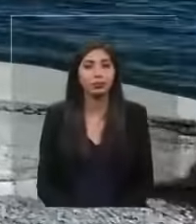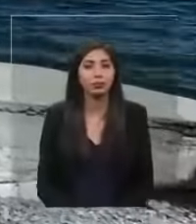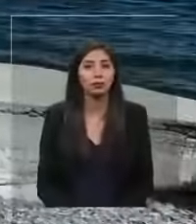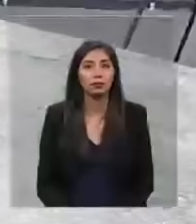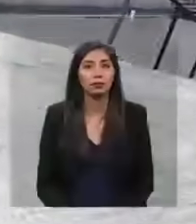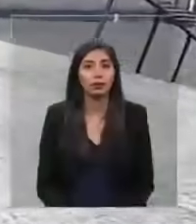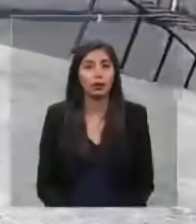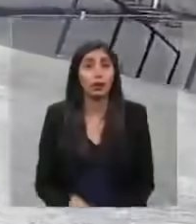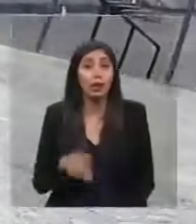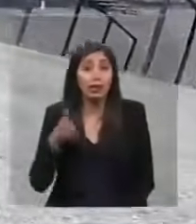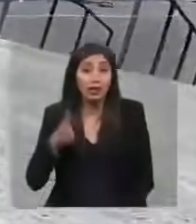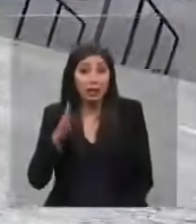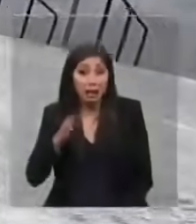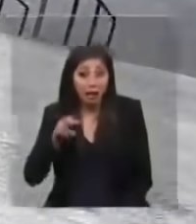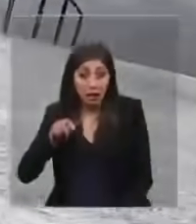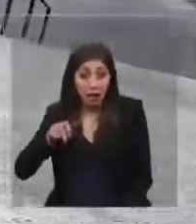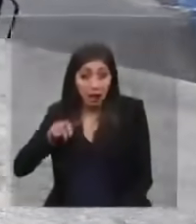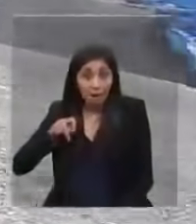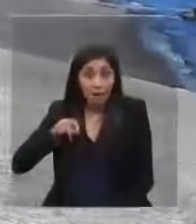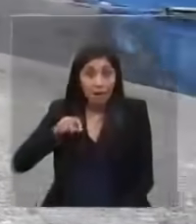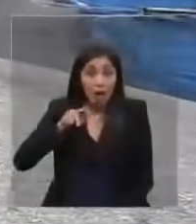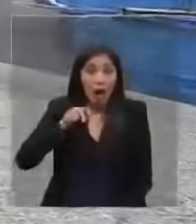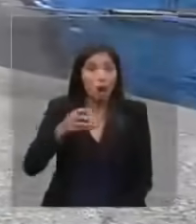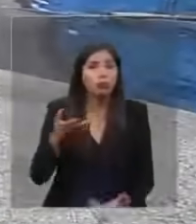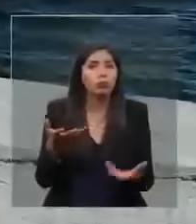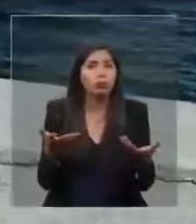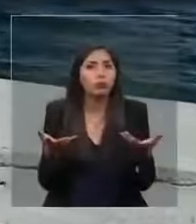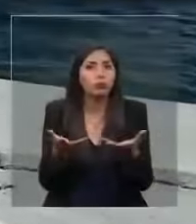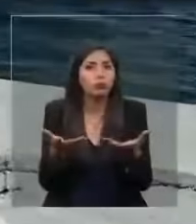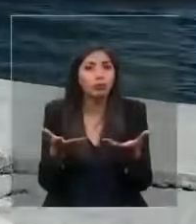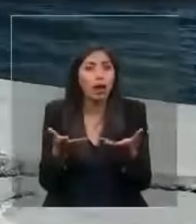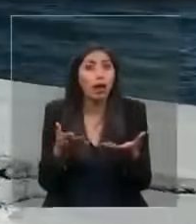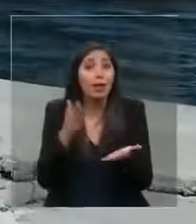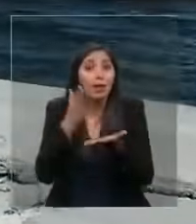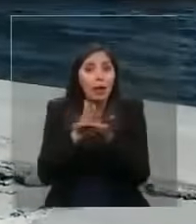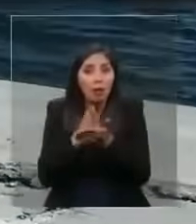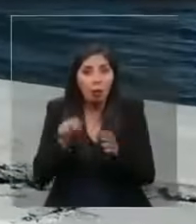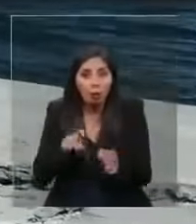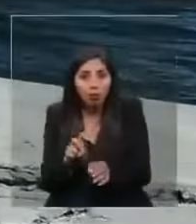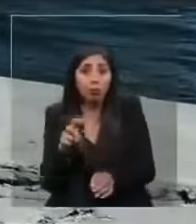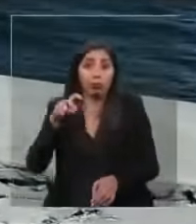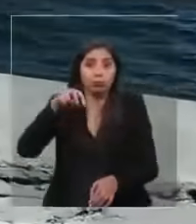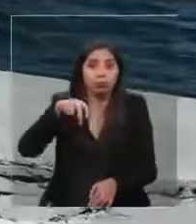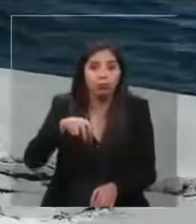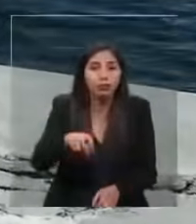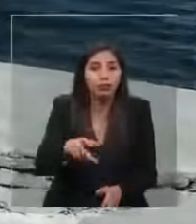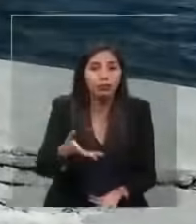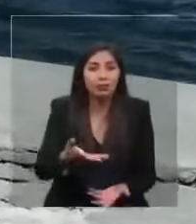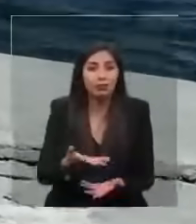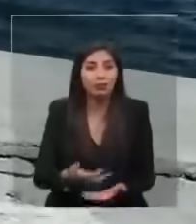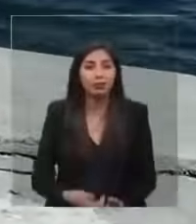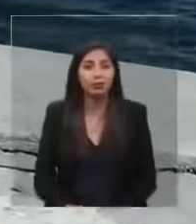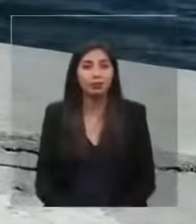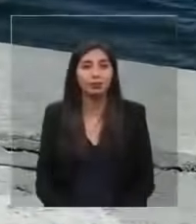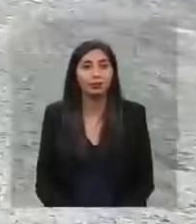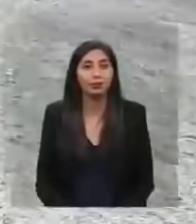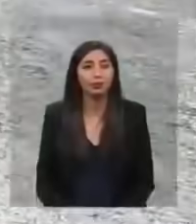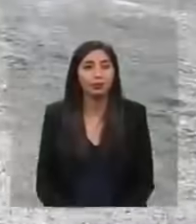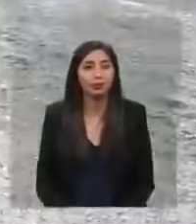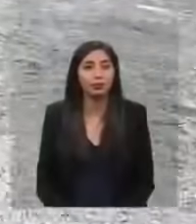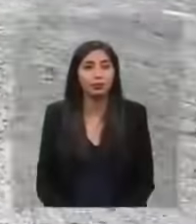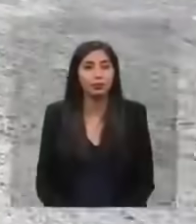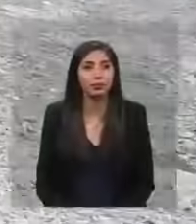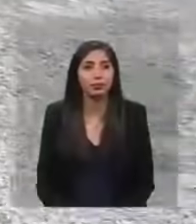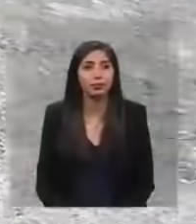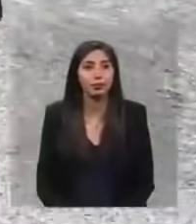Para seguir de largo caminando por la playa, tiene que pasar por esto. Sí. ¿Cómo?